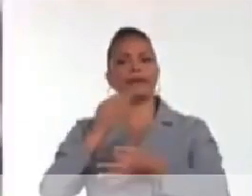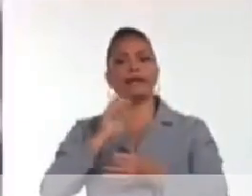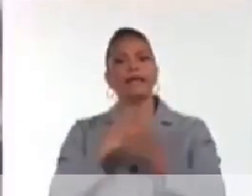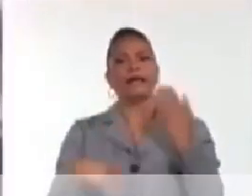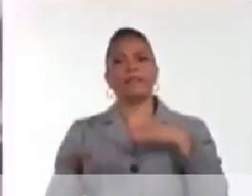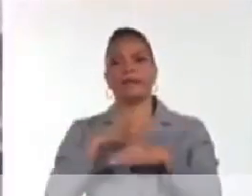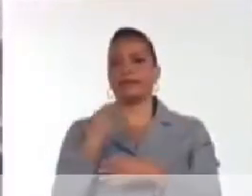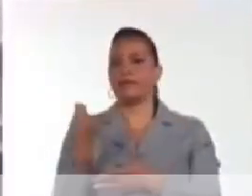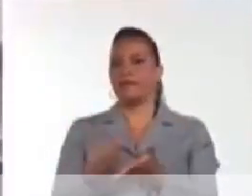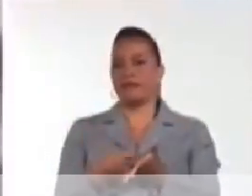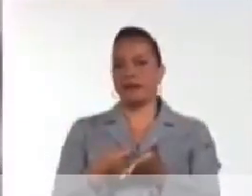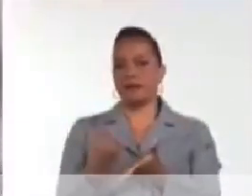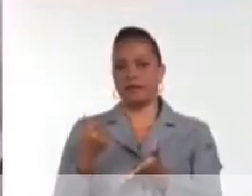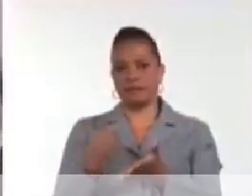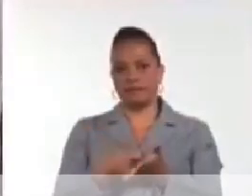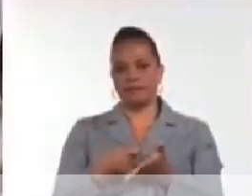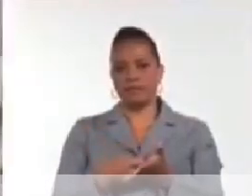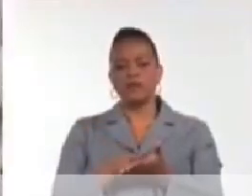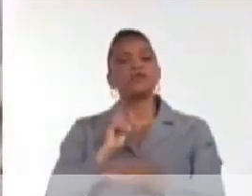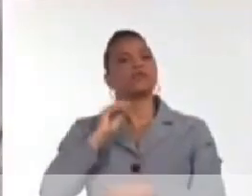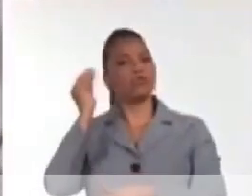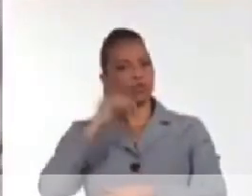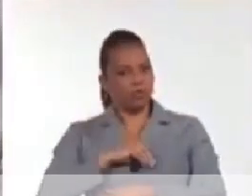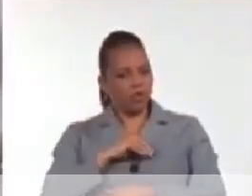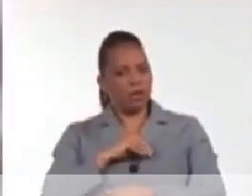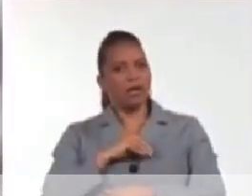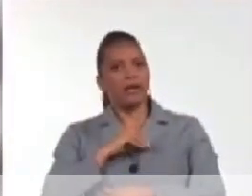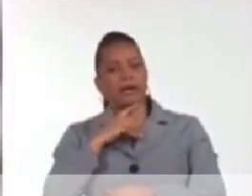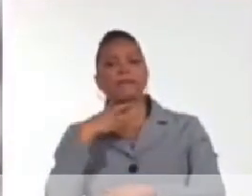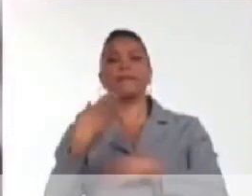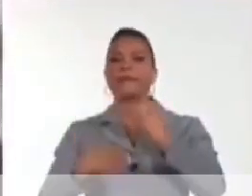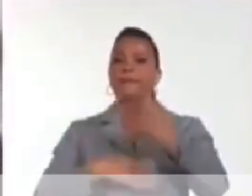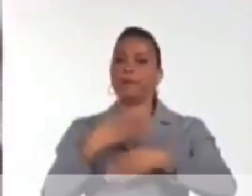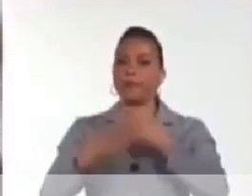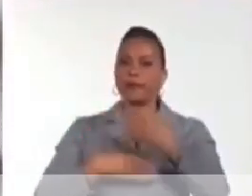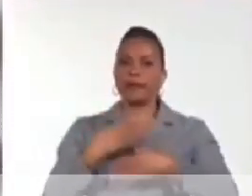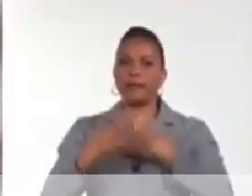Finanzas y conozco en parte el problema este de la